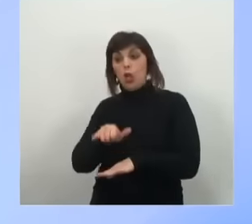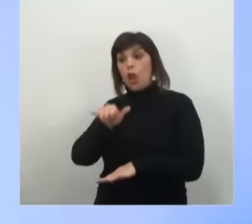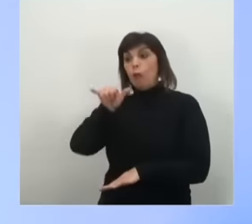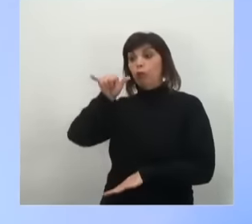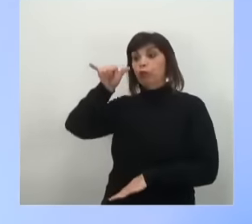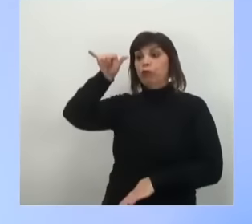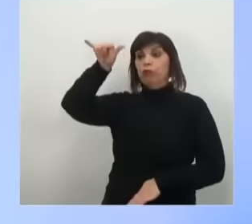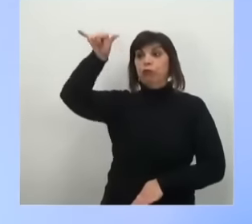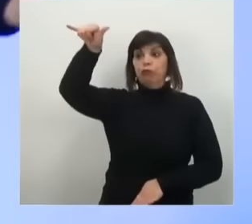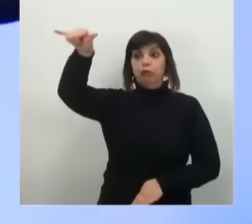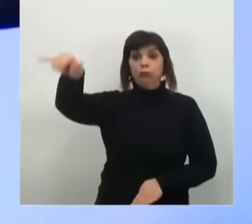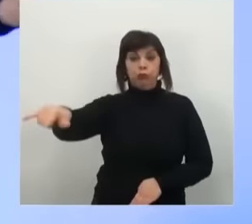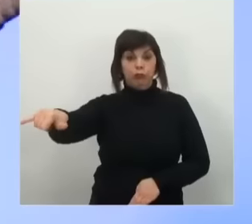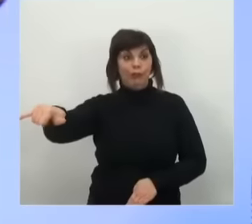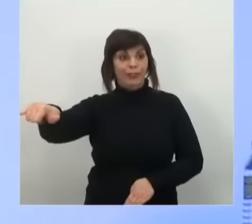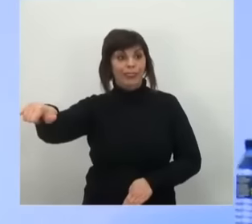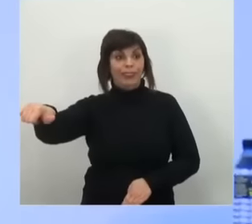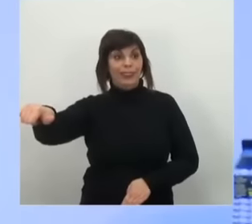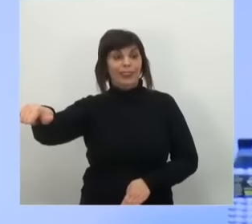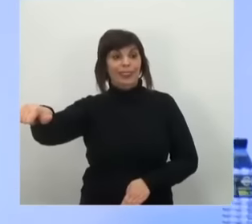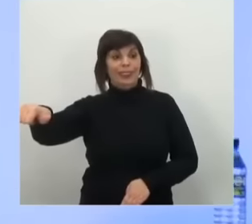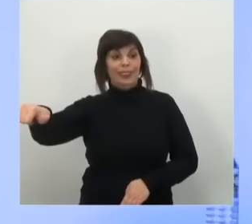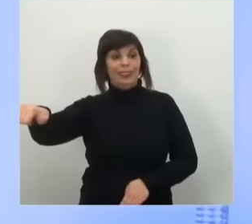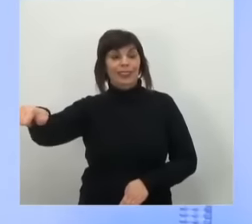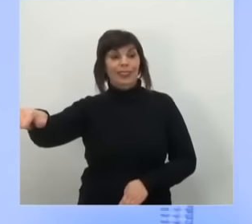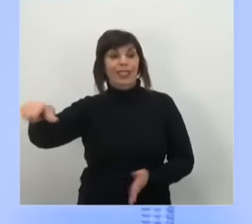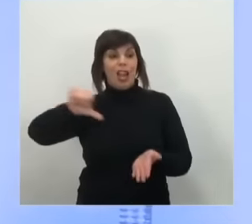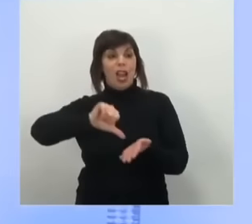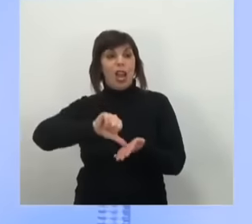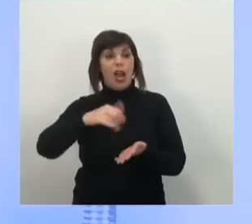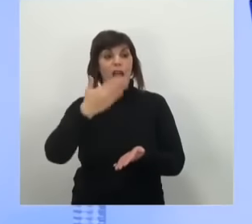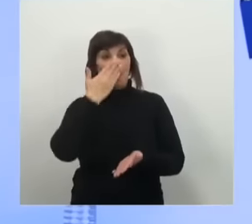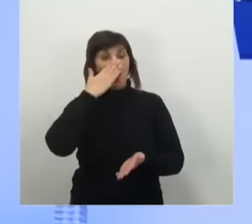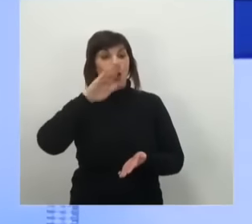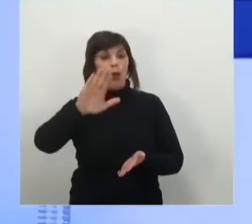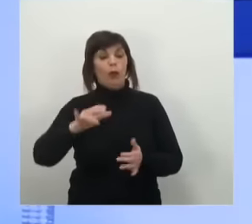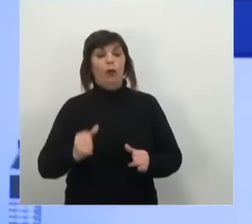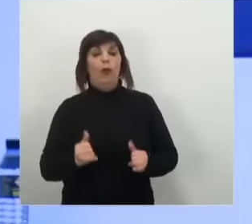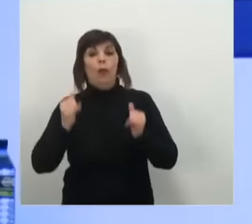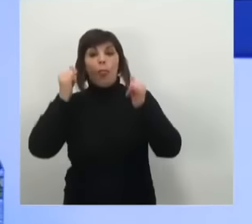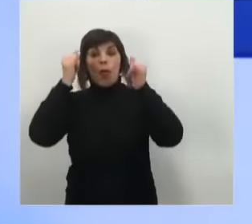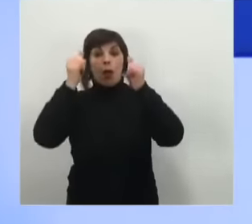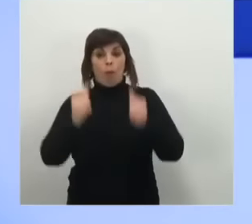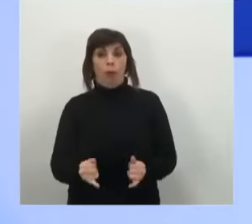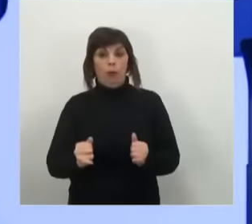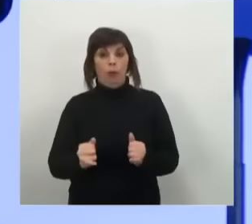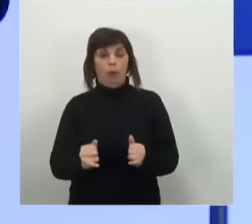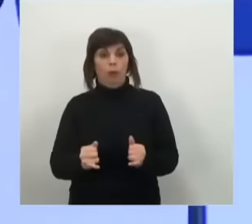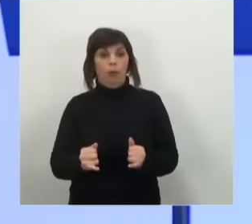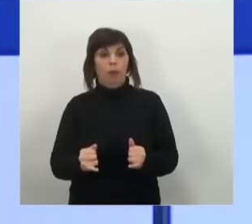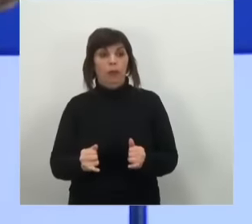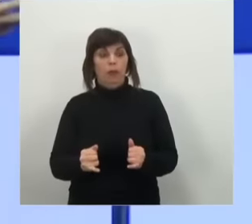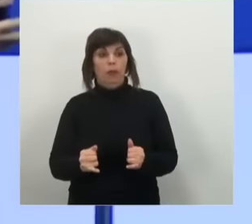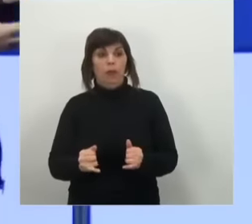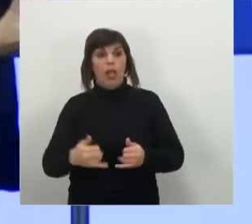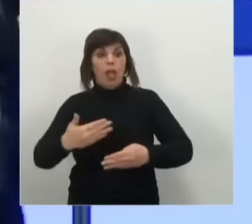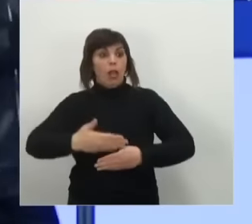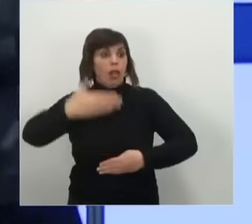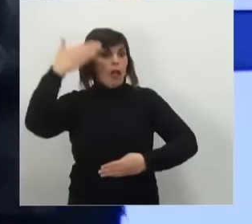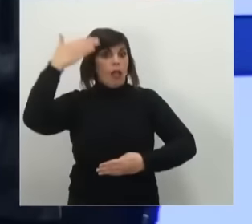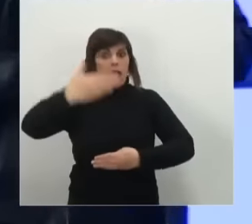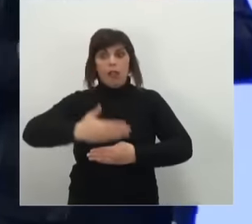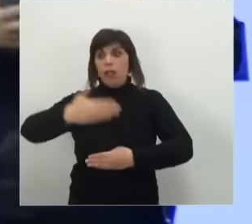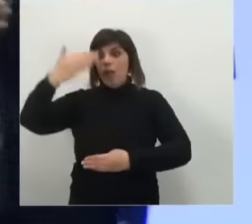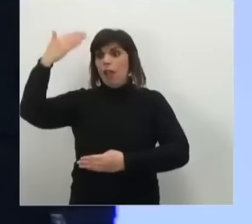llegamos Cuando llegamos a Jerusalén y la primera vez bajo las escaleras y veo en muros de la